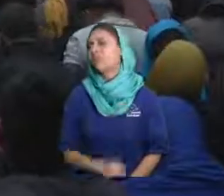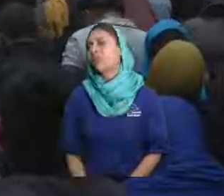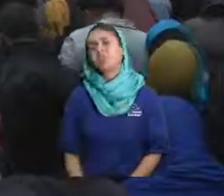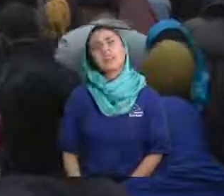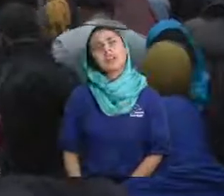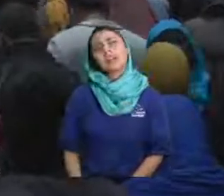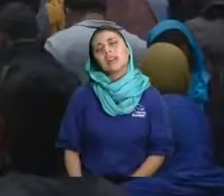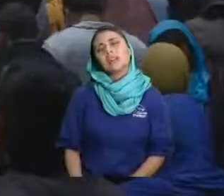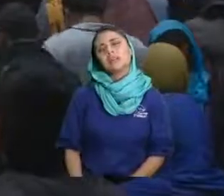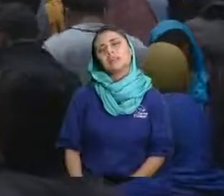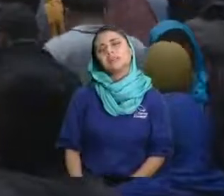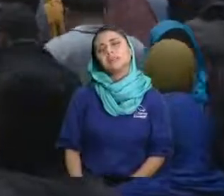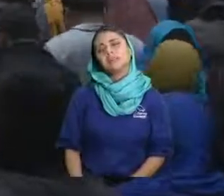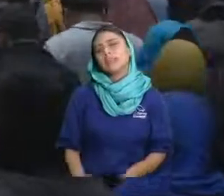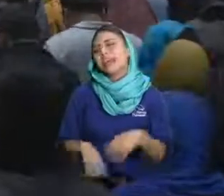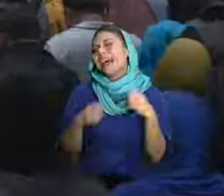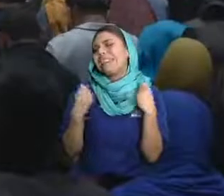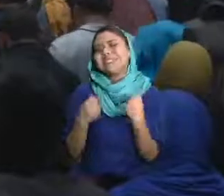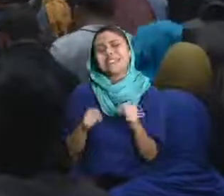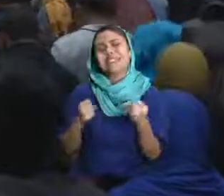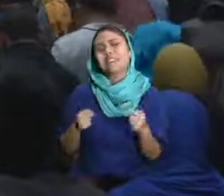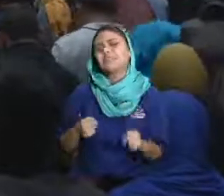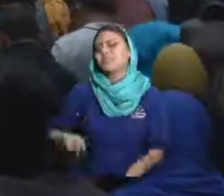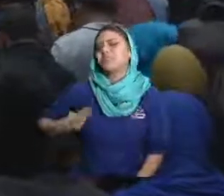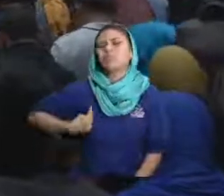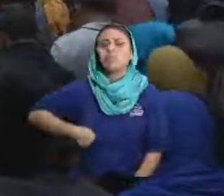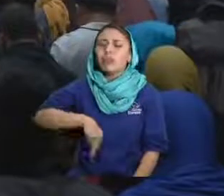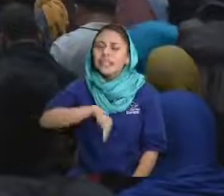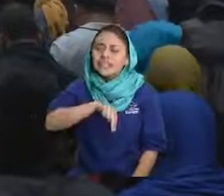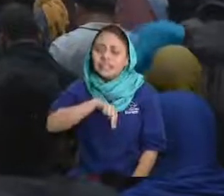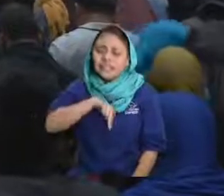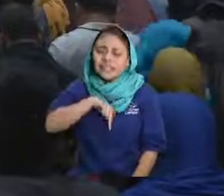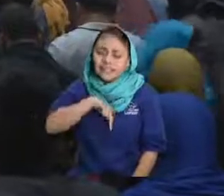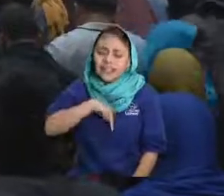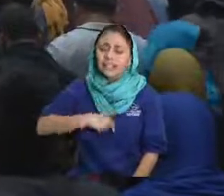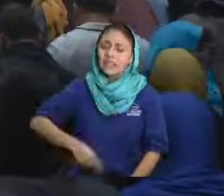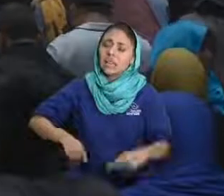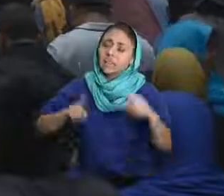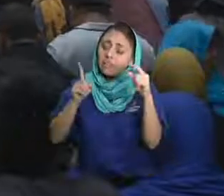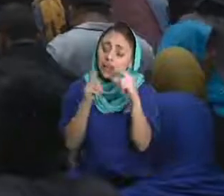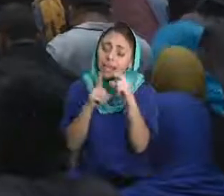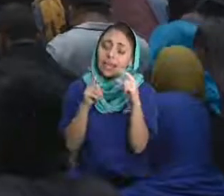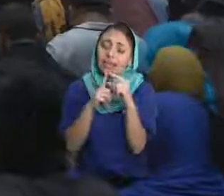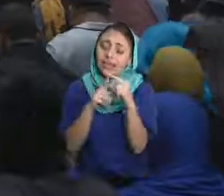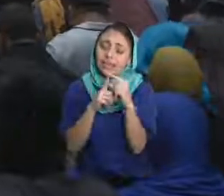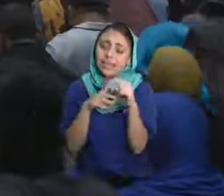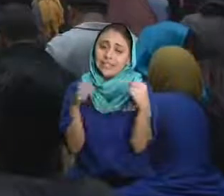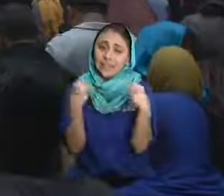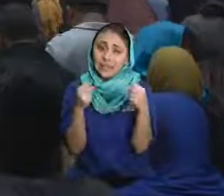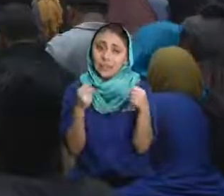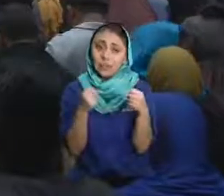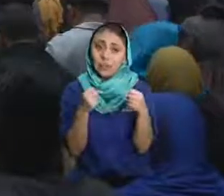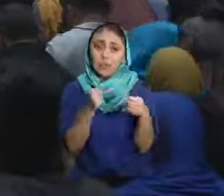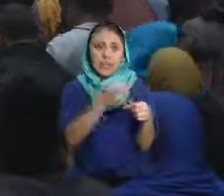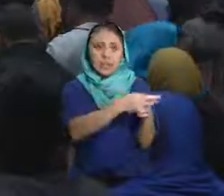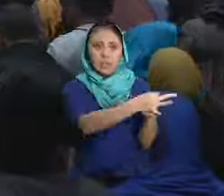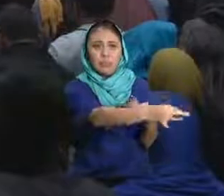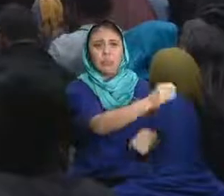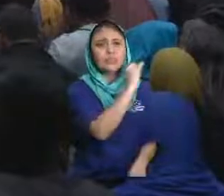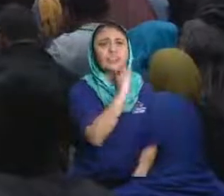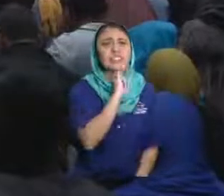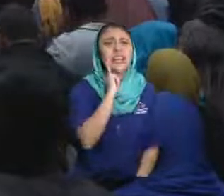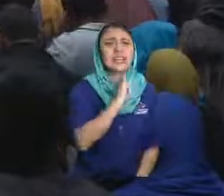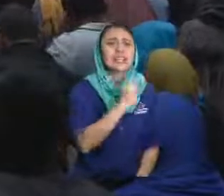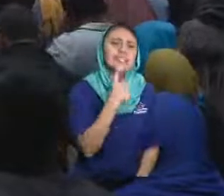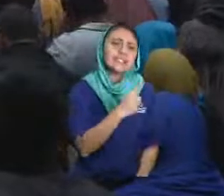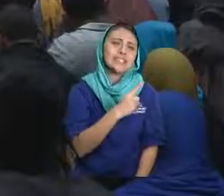momento hacer nuestras aquellas palabras que hizo tu pueblo Israel en algún momento diciendo ya no